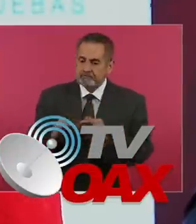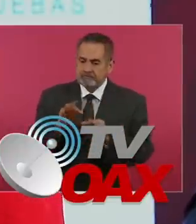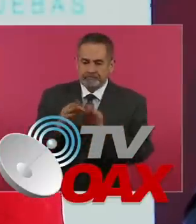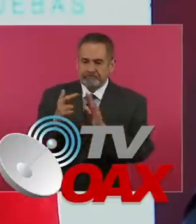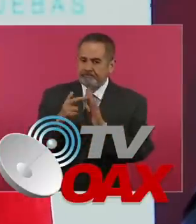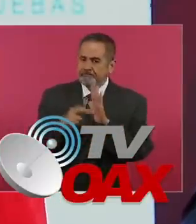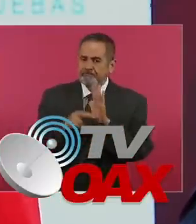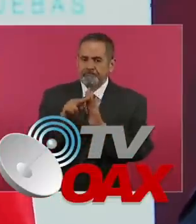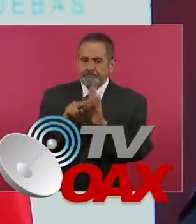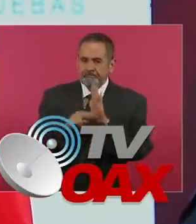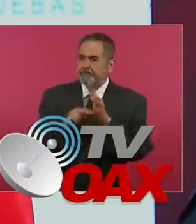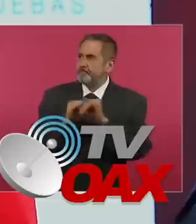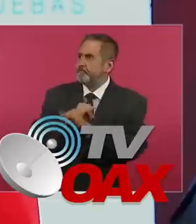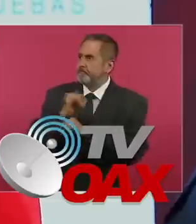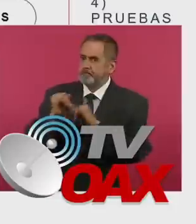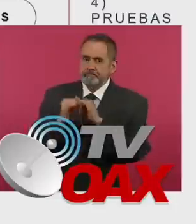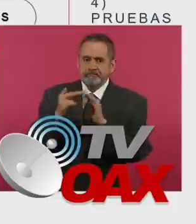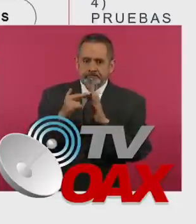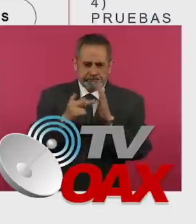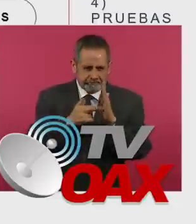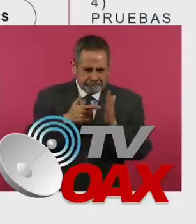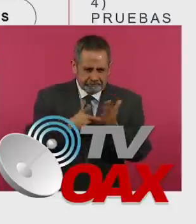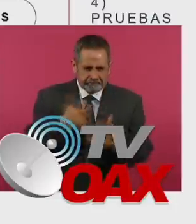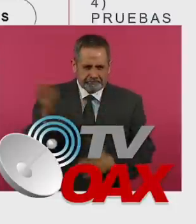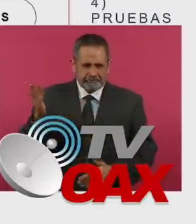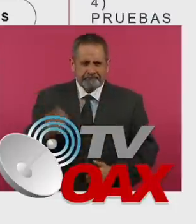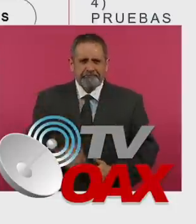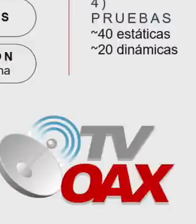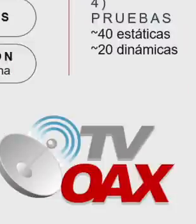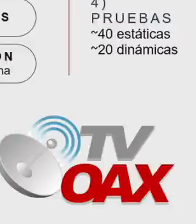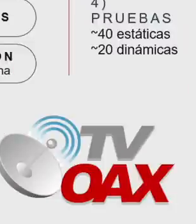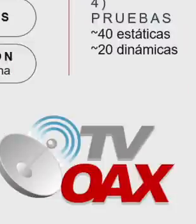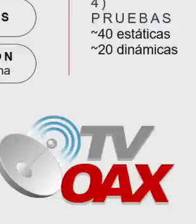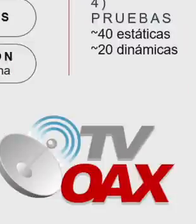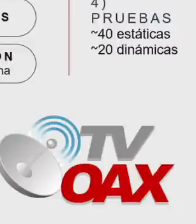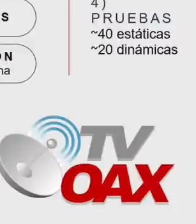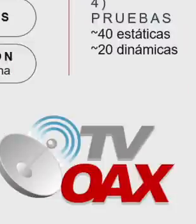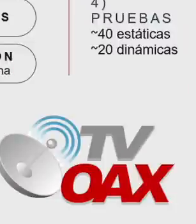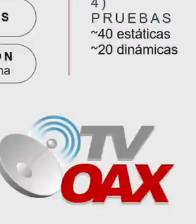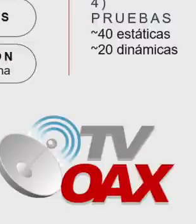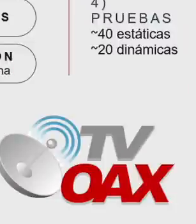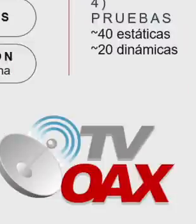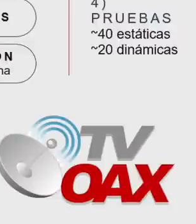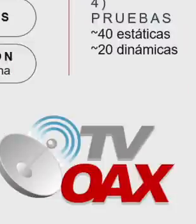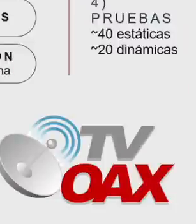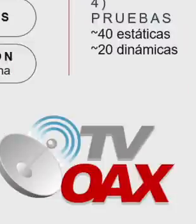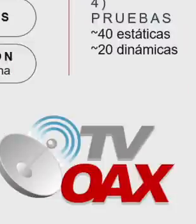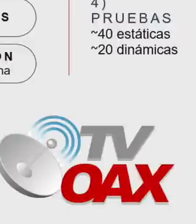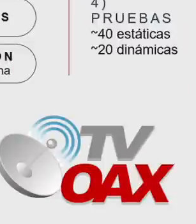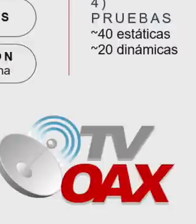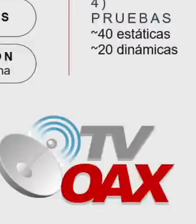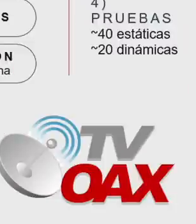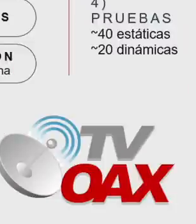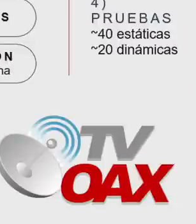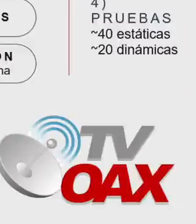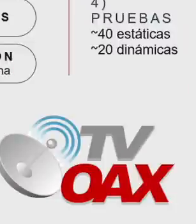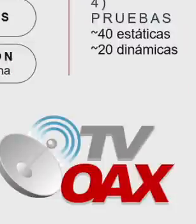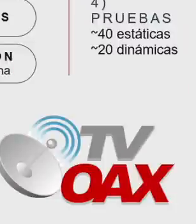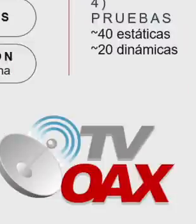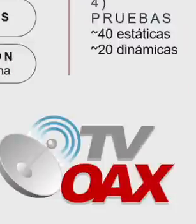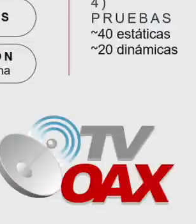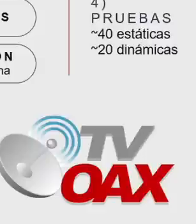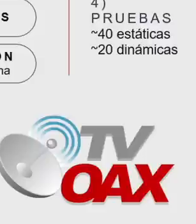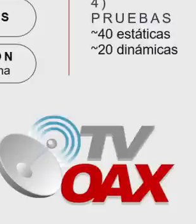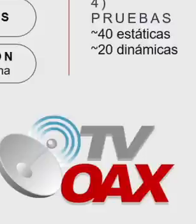normas y especificaciones internacionales de tal forma que estos trenes pueden ser validados por cualquier organismo internacional, en temas de calidad particularmente,